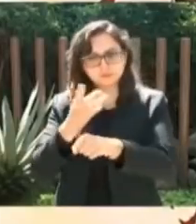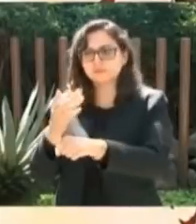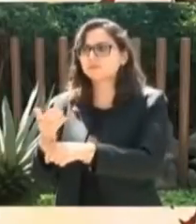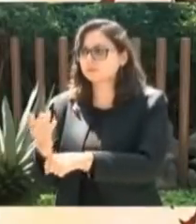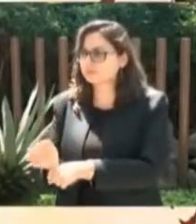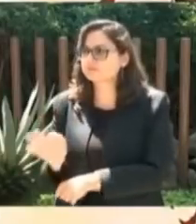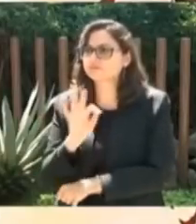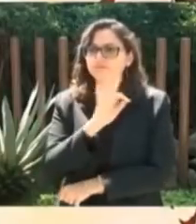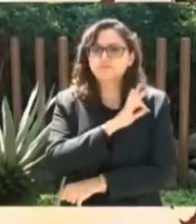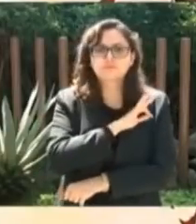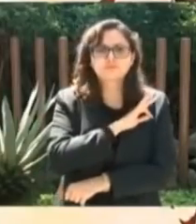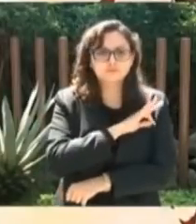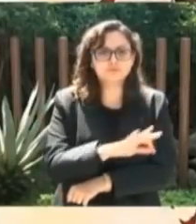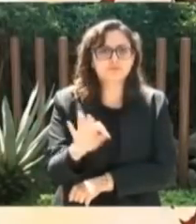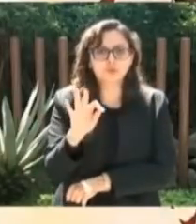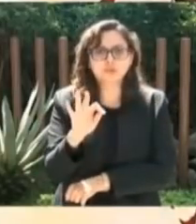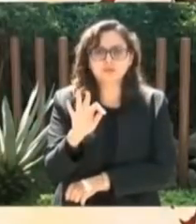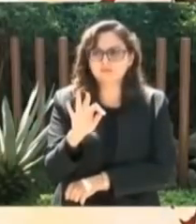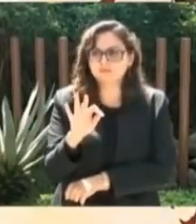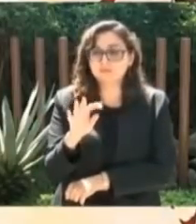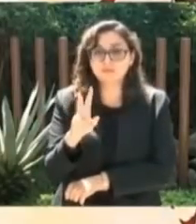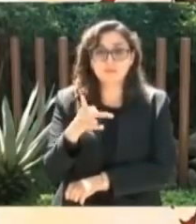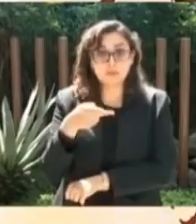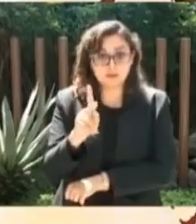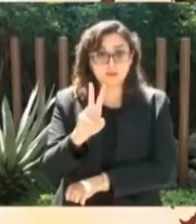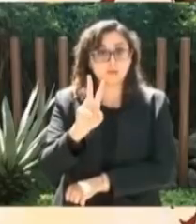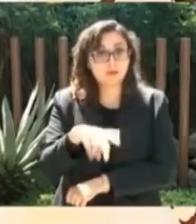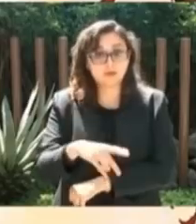pública en bancarrota.